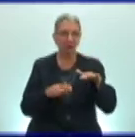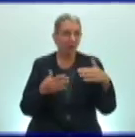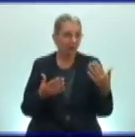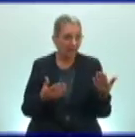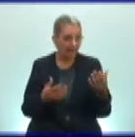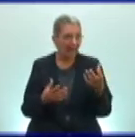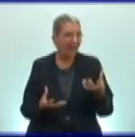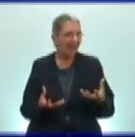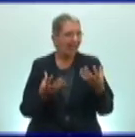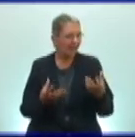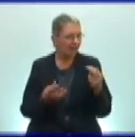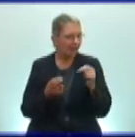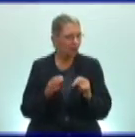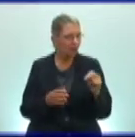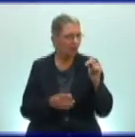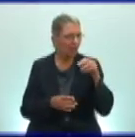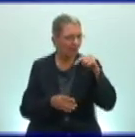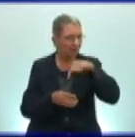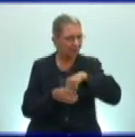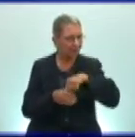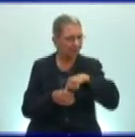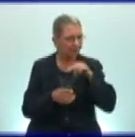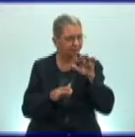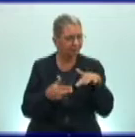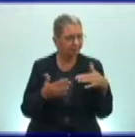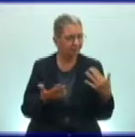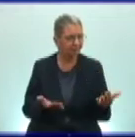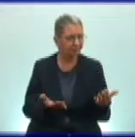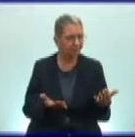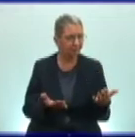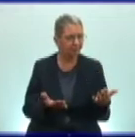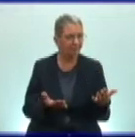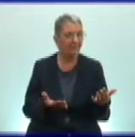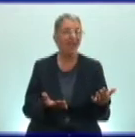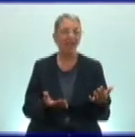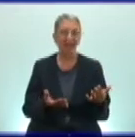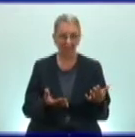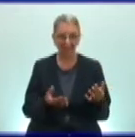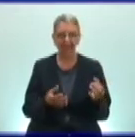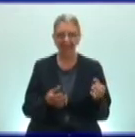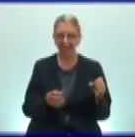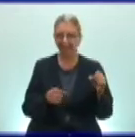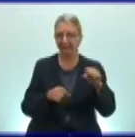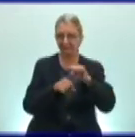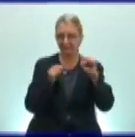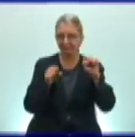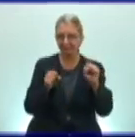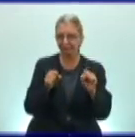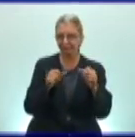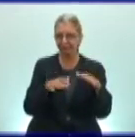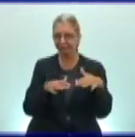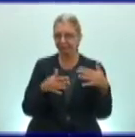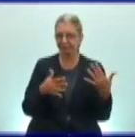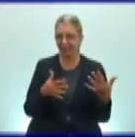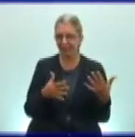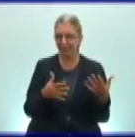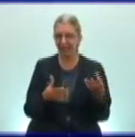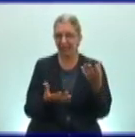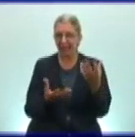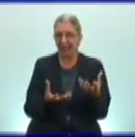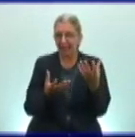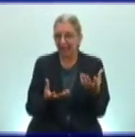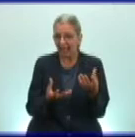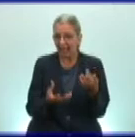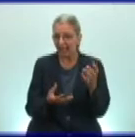carga nuclear que tienen los núcleos de átomos de hidrógeno en su composición? Estamos hablando de que su carga